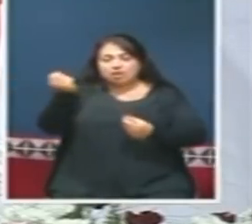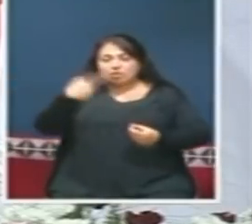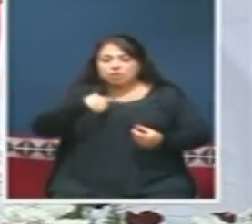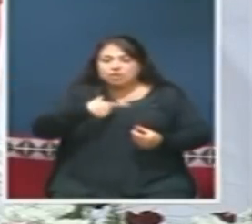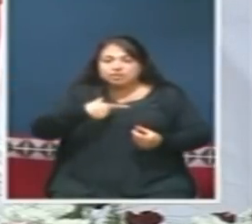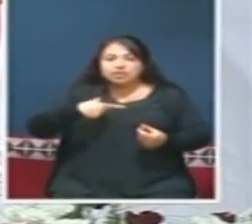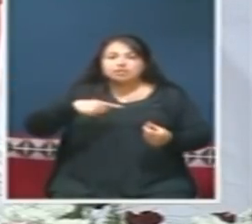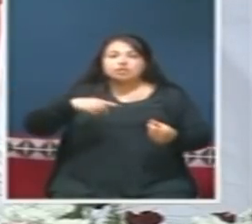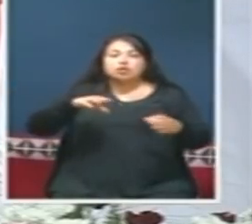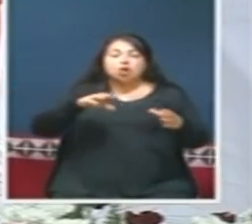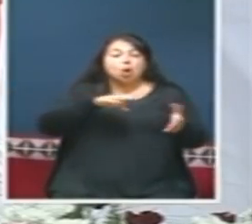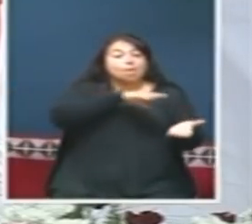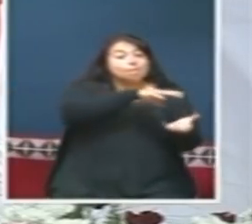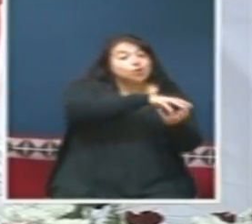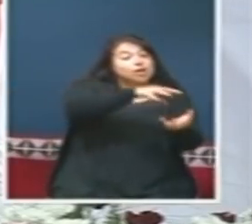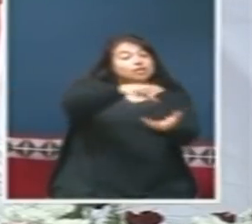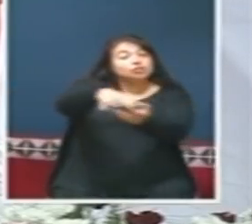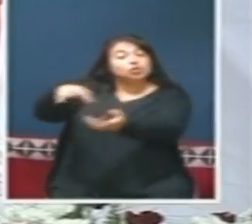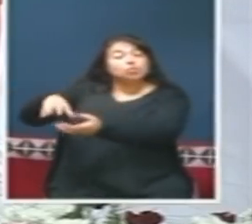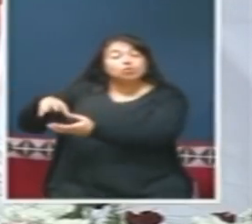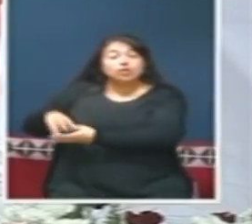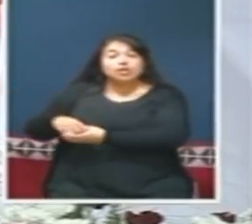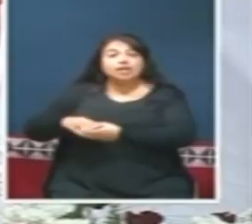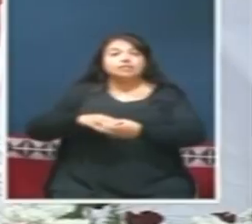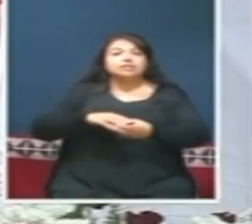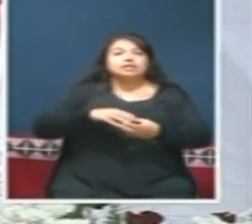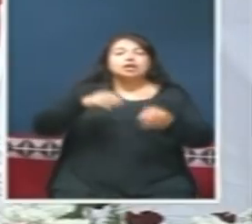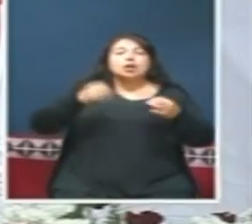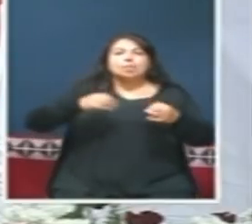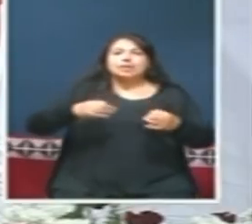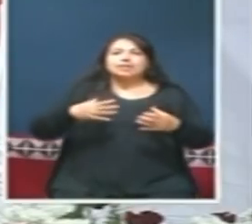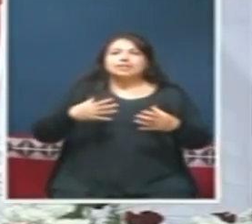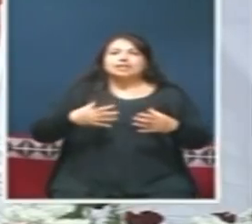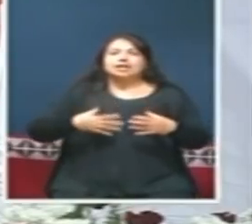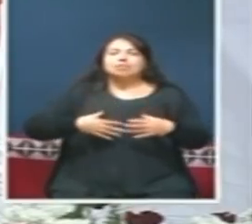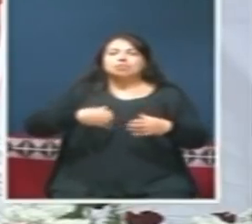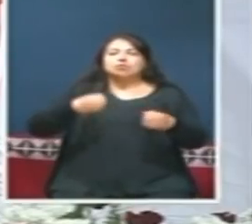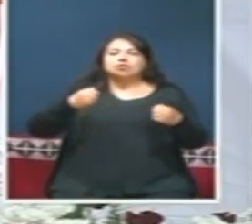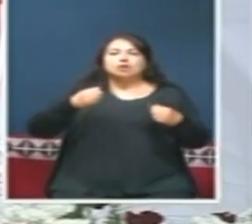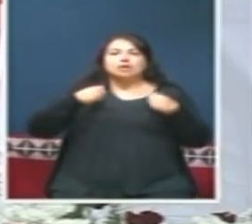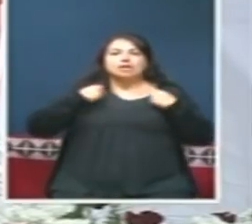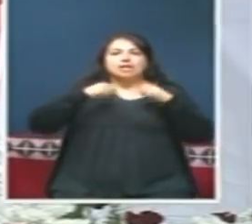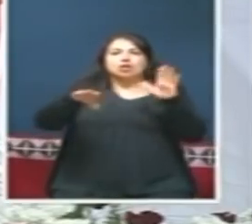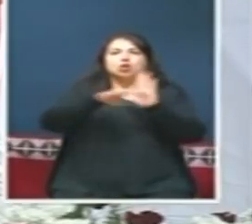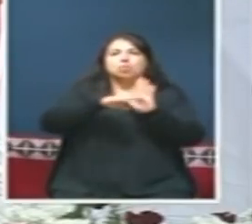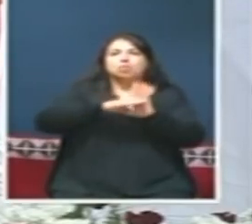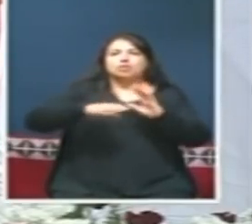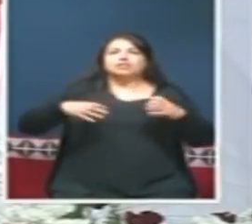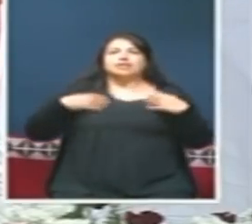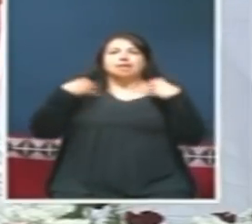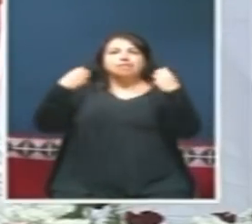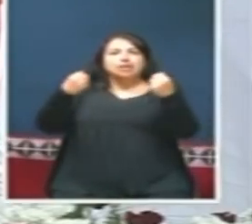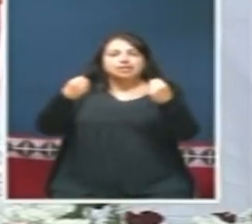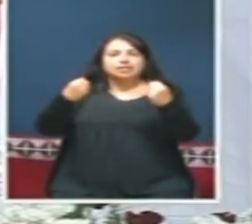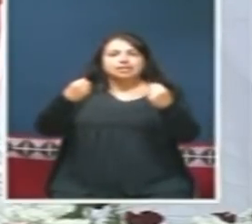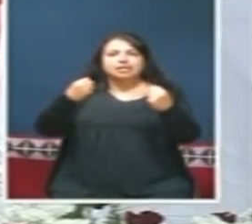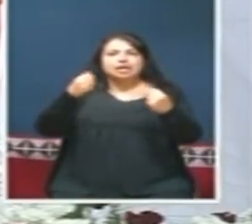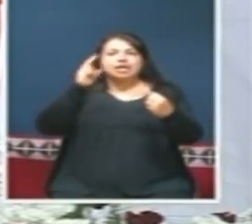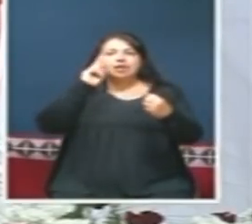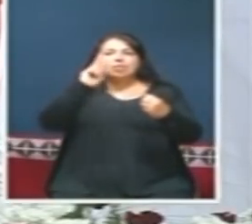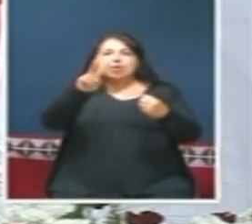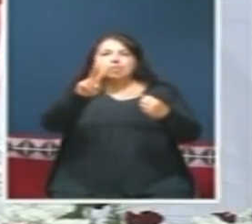nuestras comunidades, para que imitemos el compromiso y la valentía de nuestros mártires y